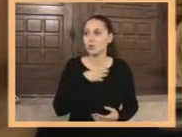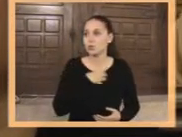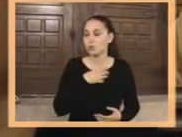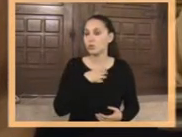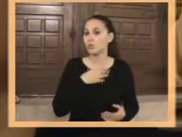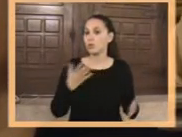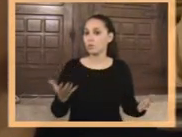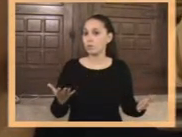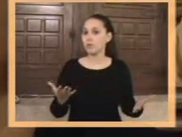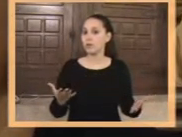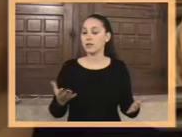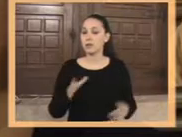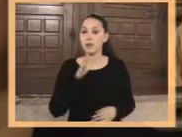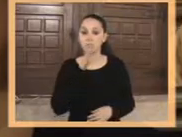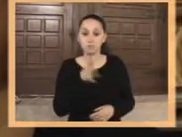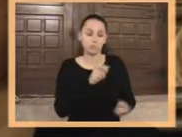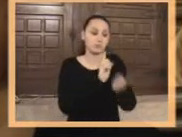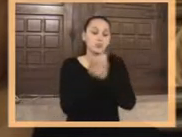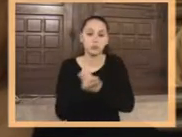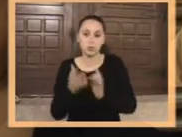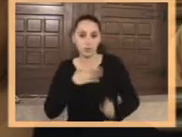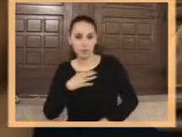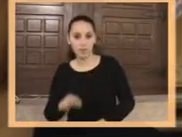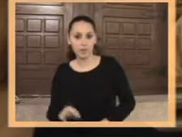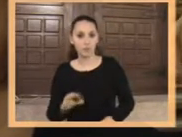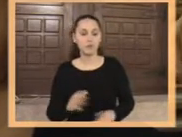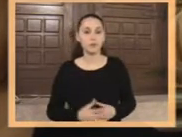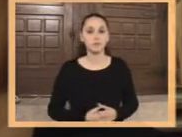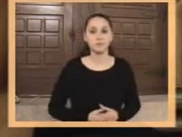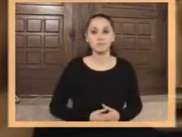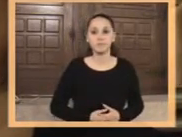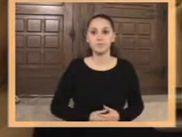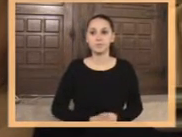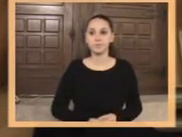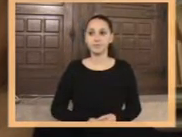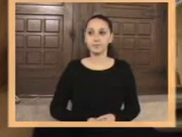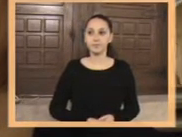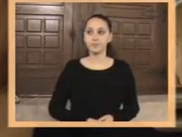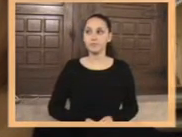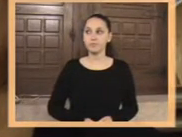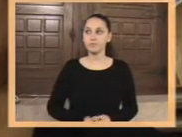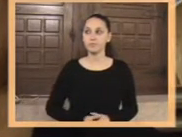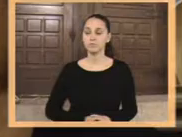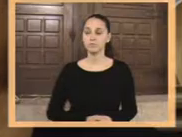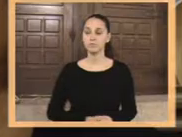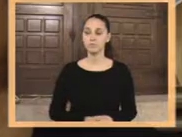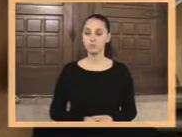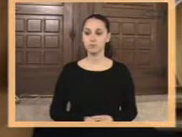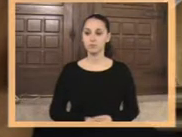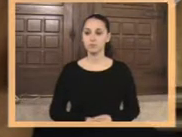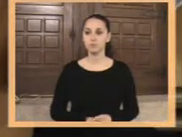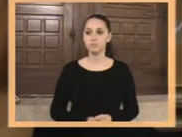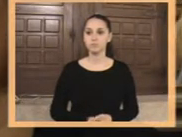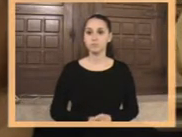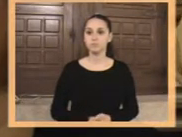cualquiera de nosotros, pues precisamente pues sería un motivo suficiente pues para cambiar precisamente pues ese hábito, ¿no? Pero que